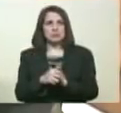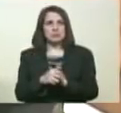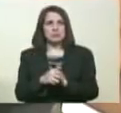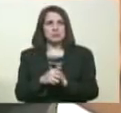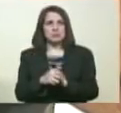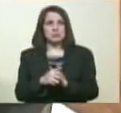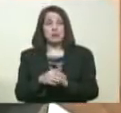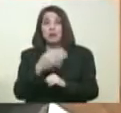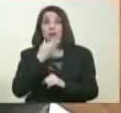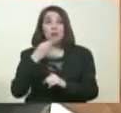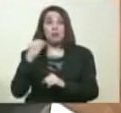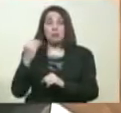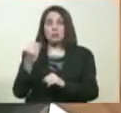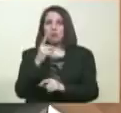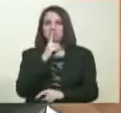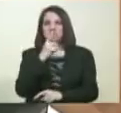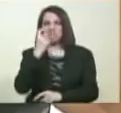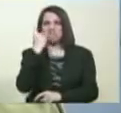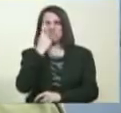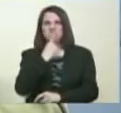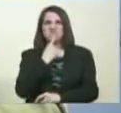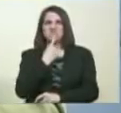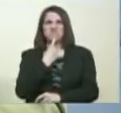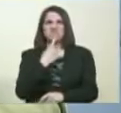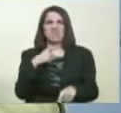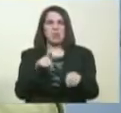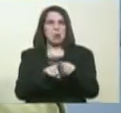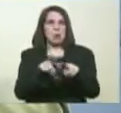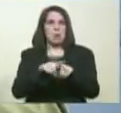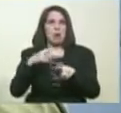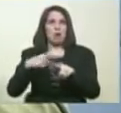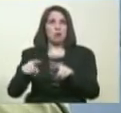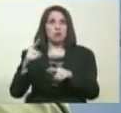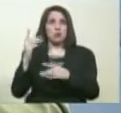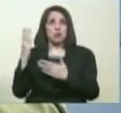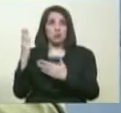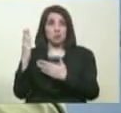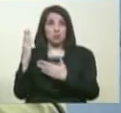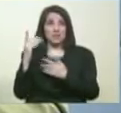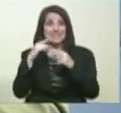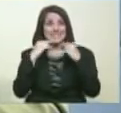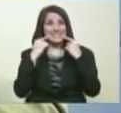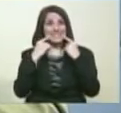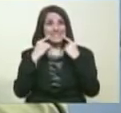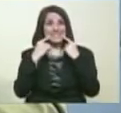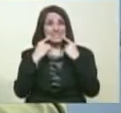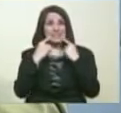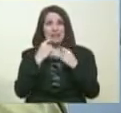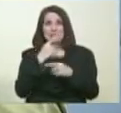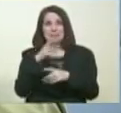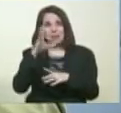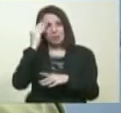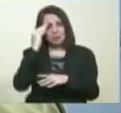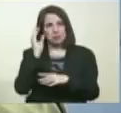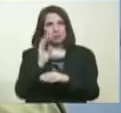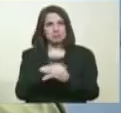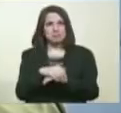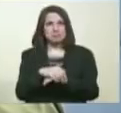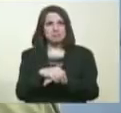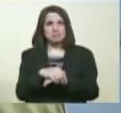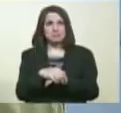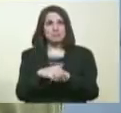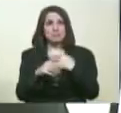Esta juventud no sonríe ahora, ¿vale? Así es Pedro Infante, ¿dónde está Pedro Infante? Ah, mira, Pedro Infante aprendió a sonreír, por lo menos. Usted